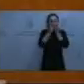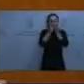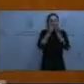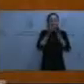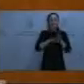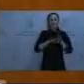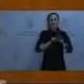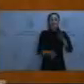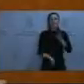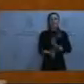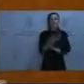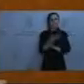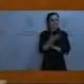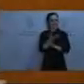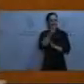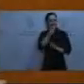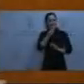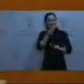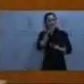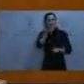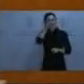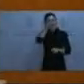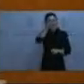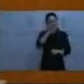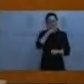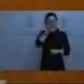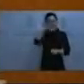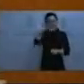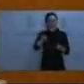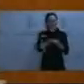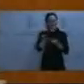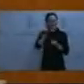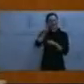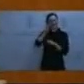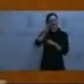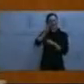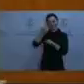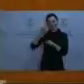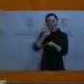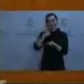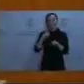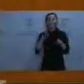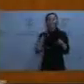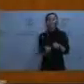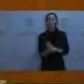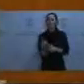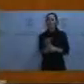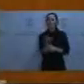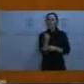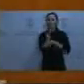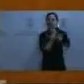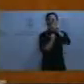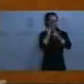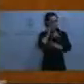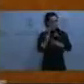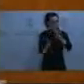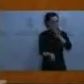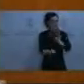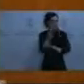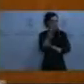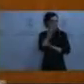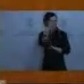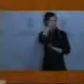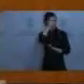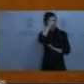de la enfermedad. Me estoy refiriendo, como usted sabe, a Parres. ¿Qué pasa? ¿Que no se aisló el germen que provoca la enfermedad